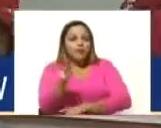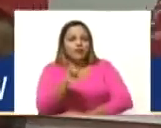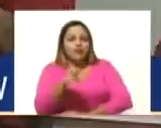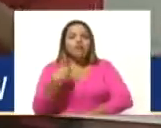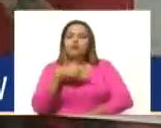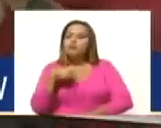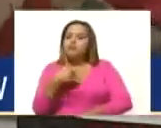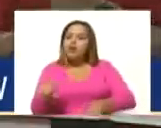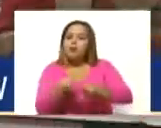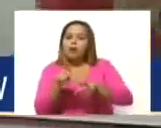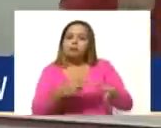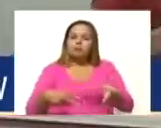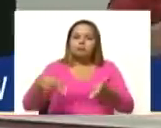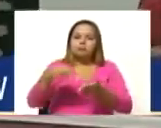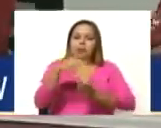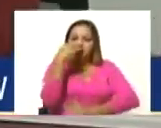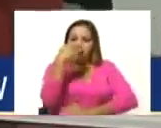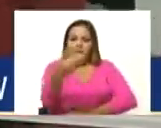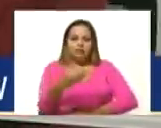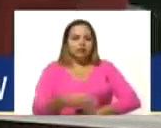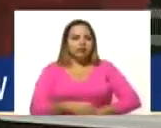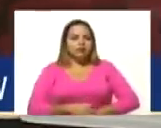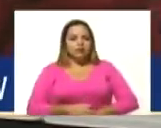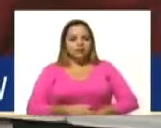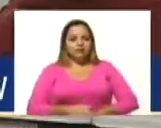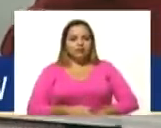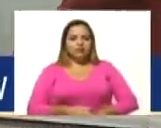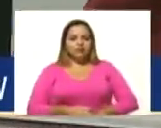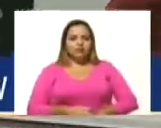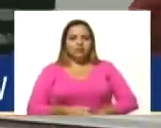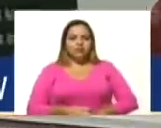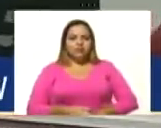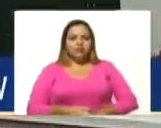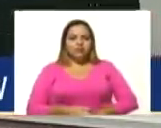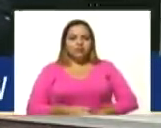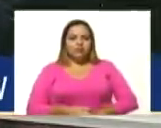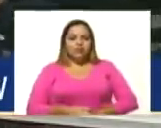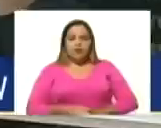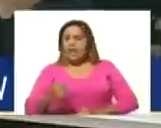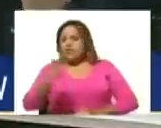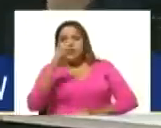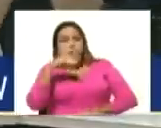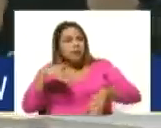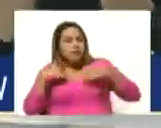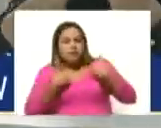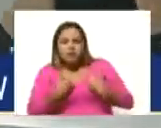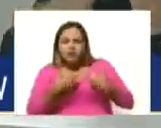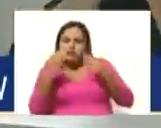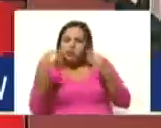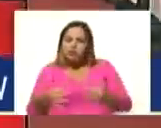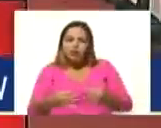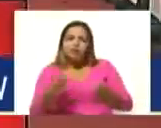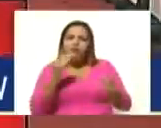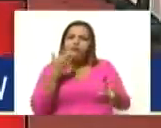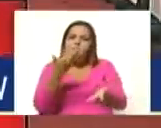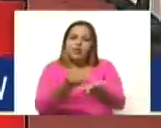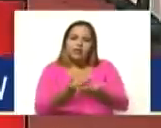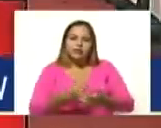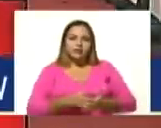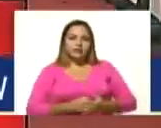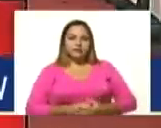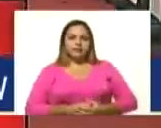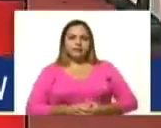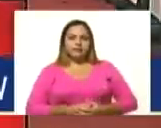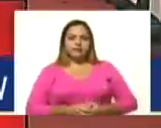adelante. Y salimos adelante. No será eso lo que nos va a rendir. Muchas gracias.